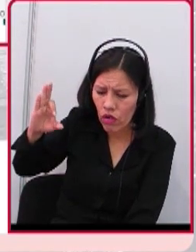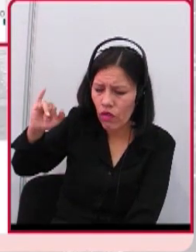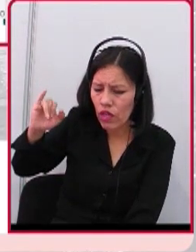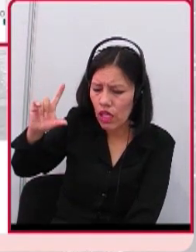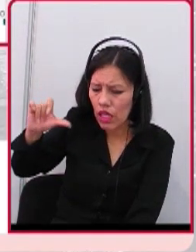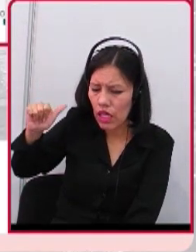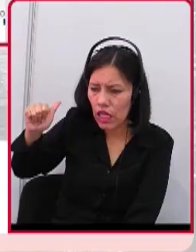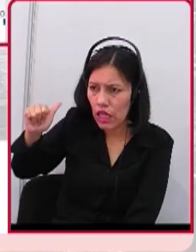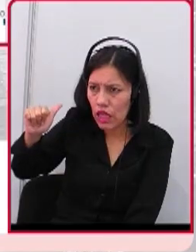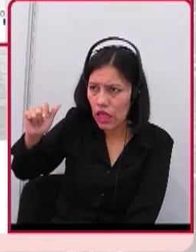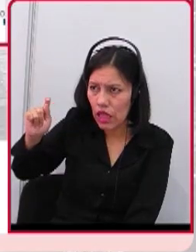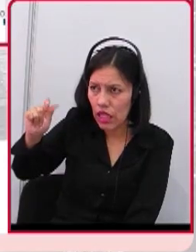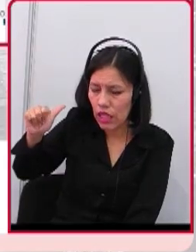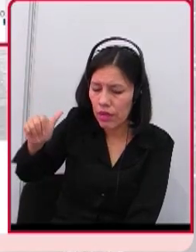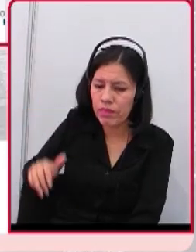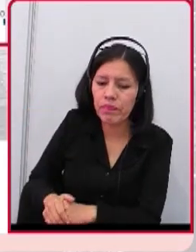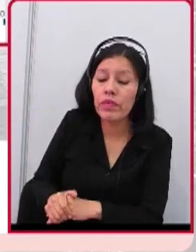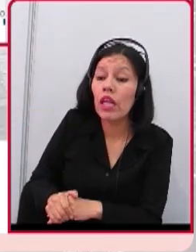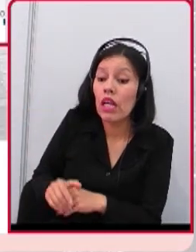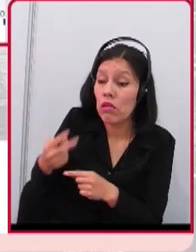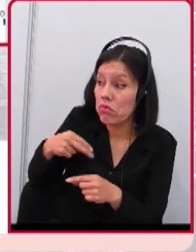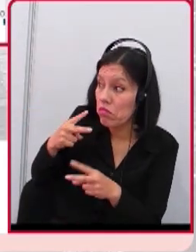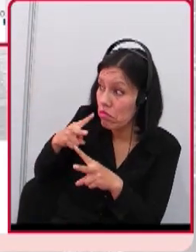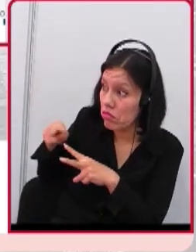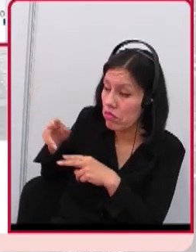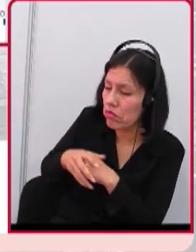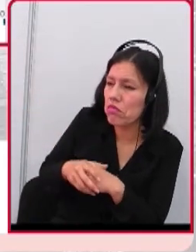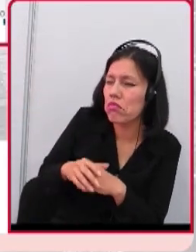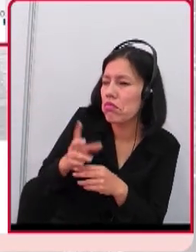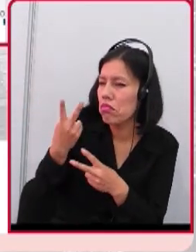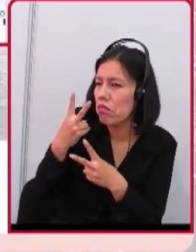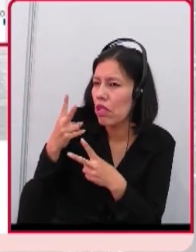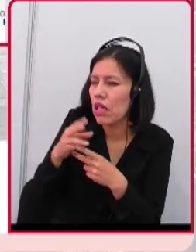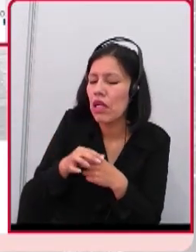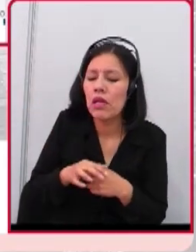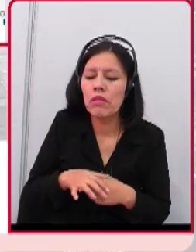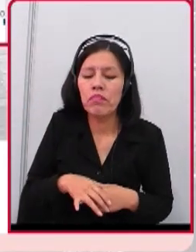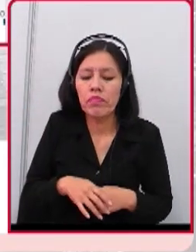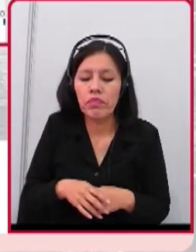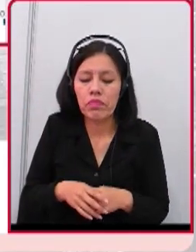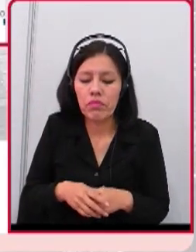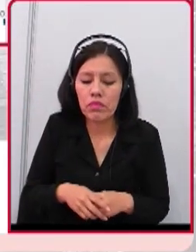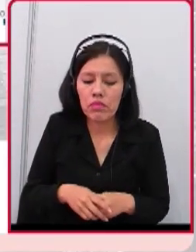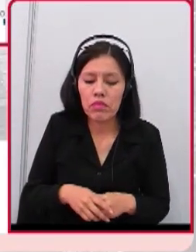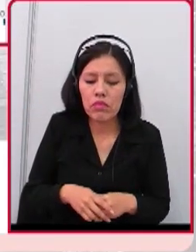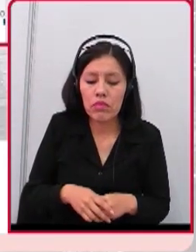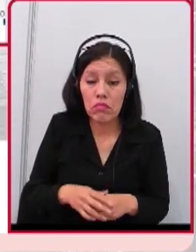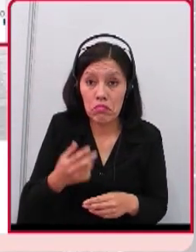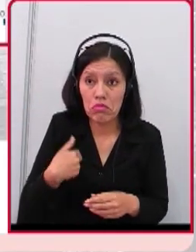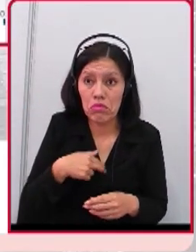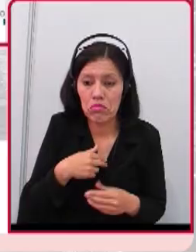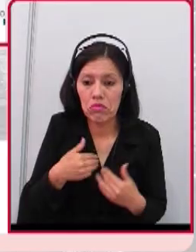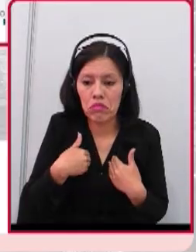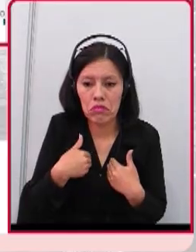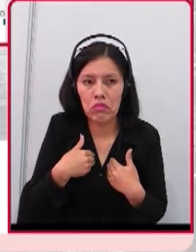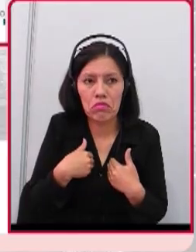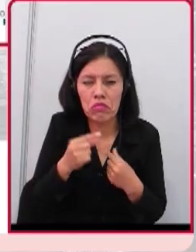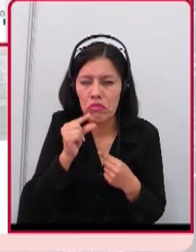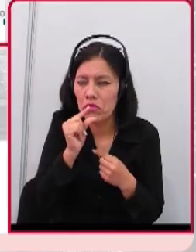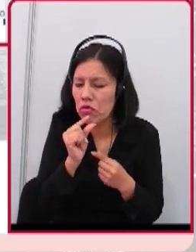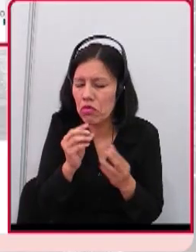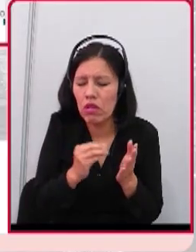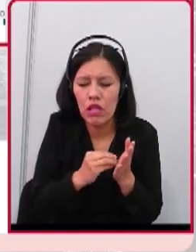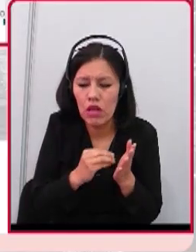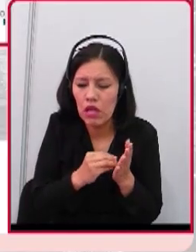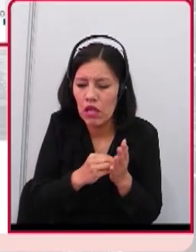cotas. Entonces, esto es lo que hemos podido determinar, que tenemos ya un poquito más desarrollado el ensamble de la alteración